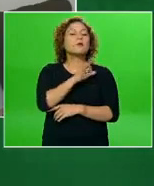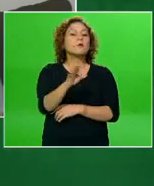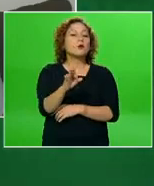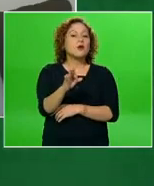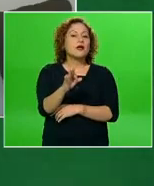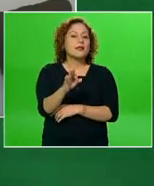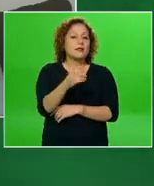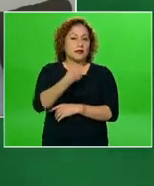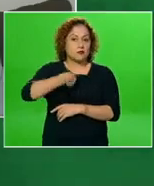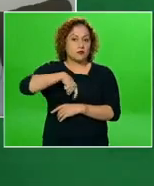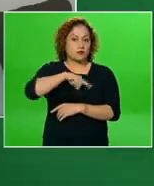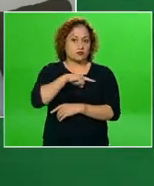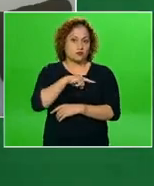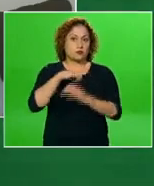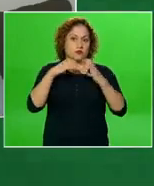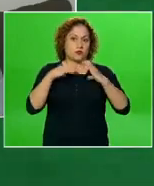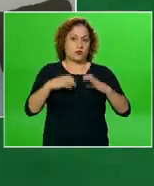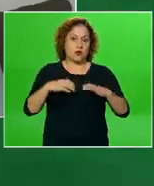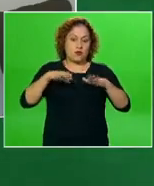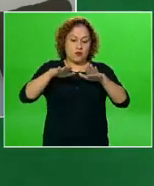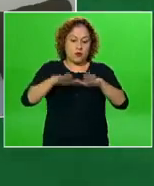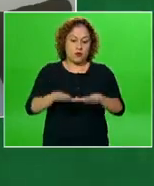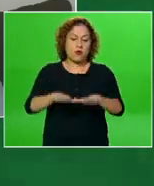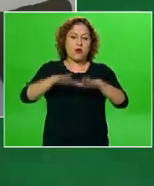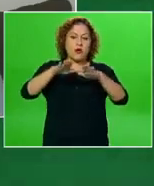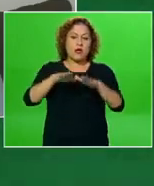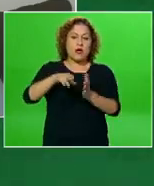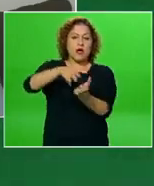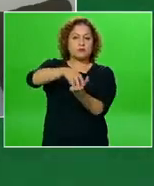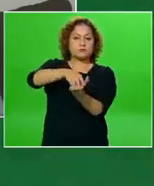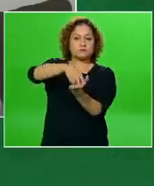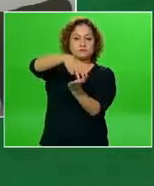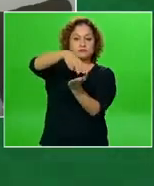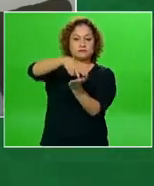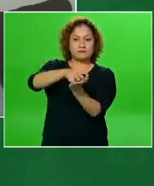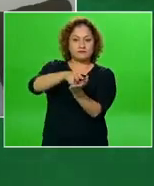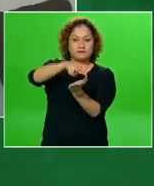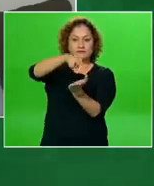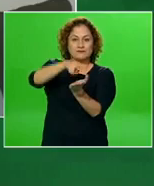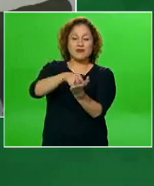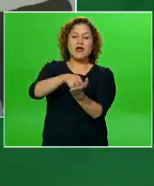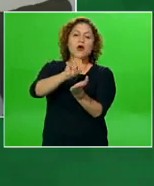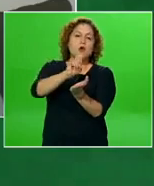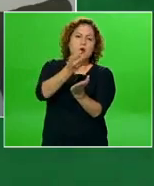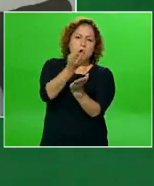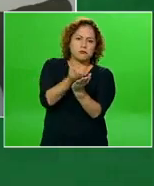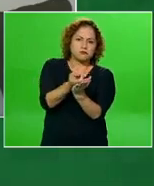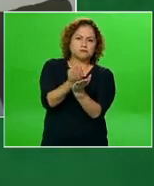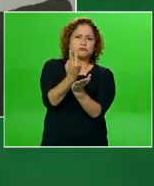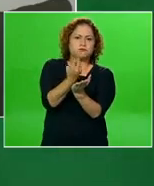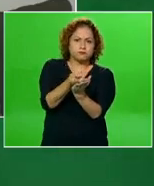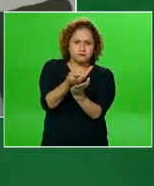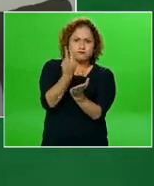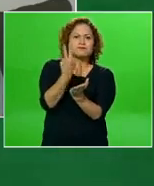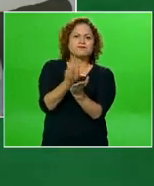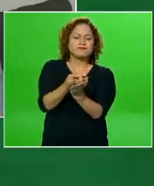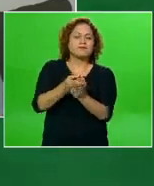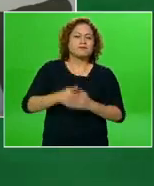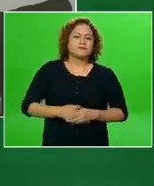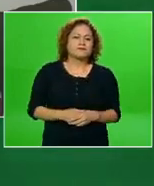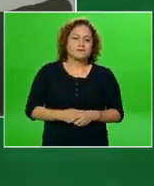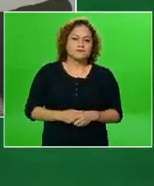cuerpo de una no se han acostado boca arriba boca abajo en caso de las entidades estar